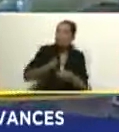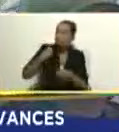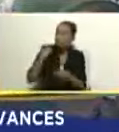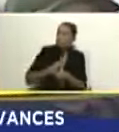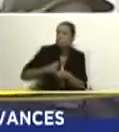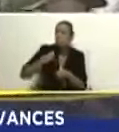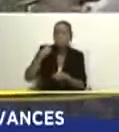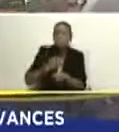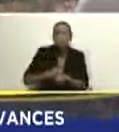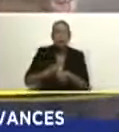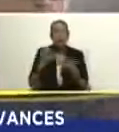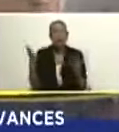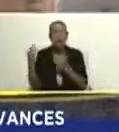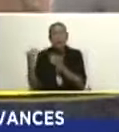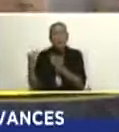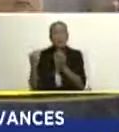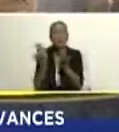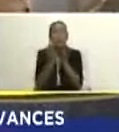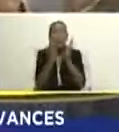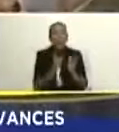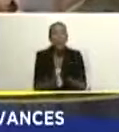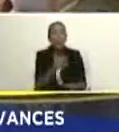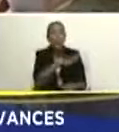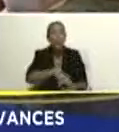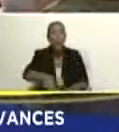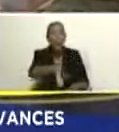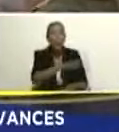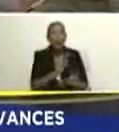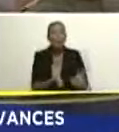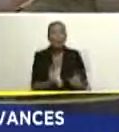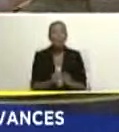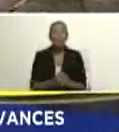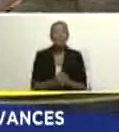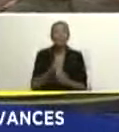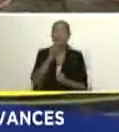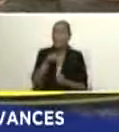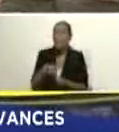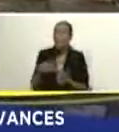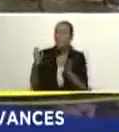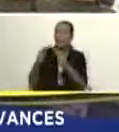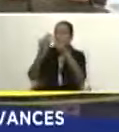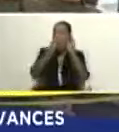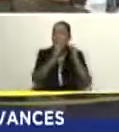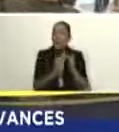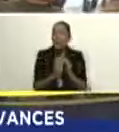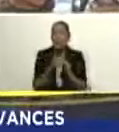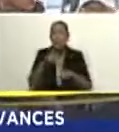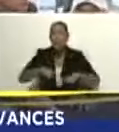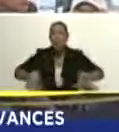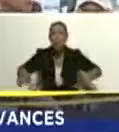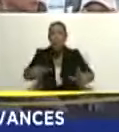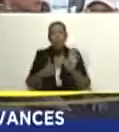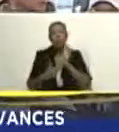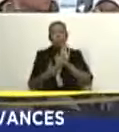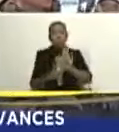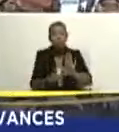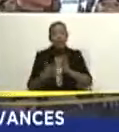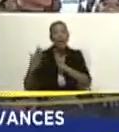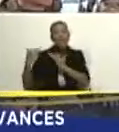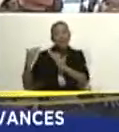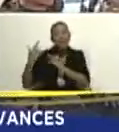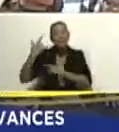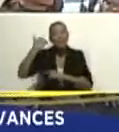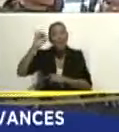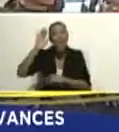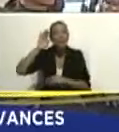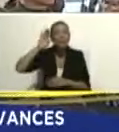levantando la esperanza de nuestra noble gente del municipio Tomás Lander. Este centro educativo es muestra de esa gran esperanza,